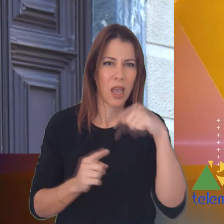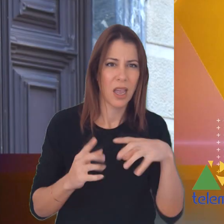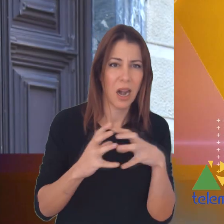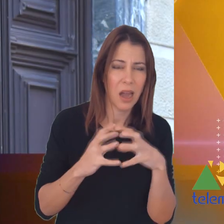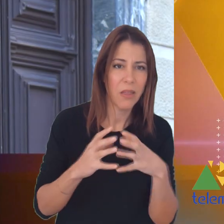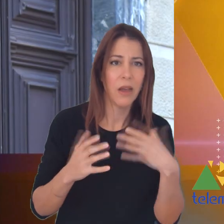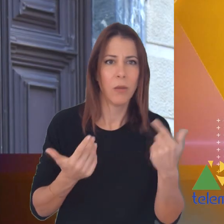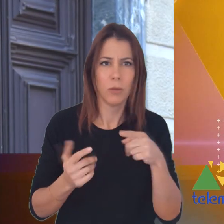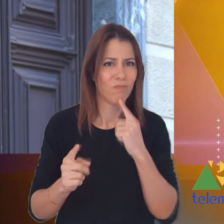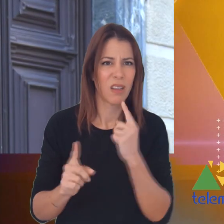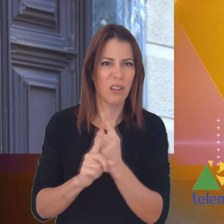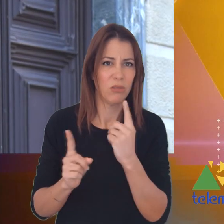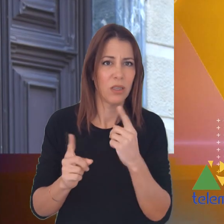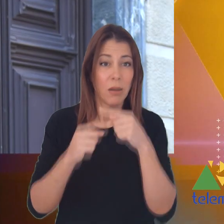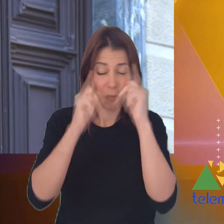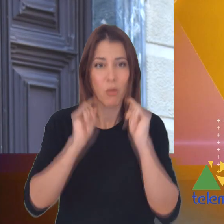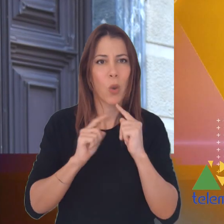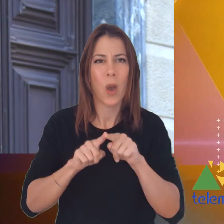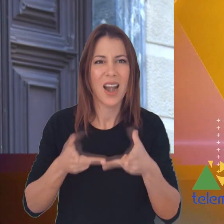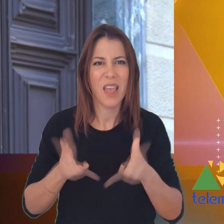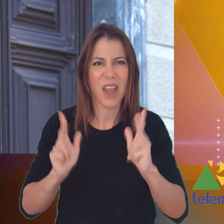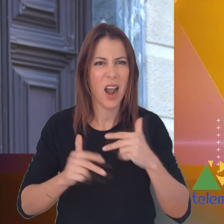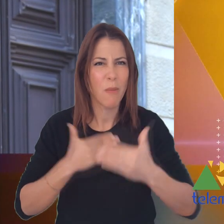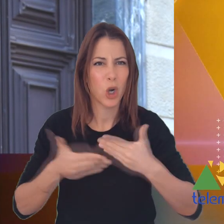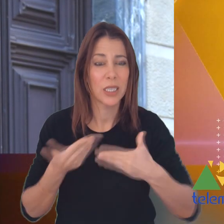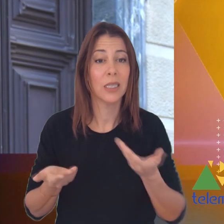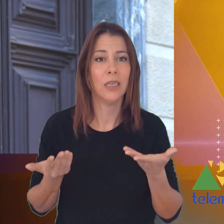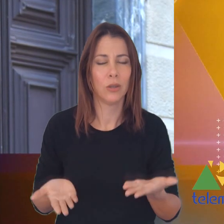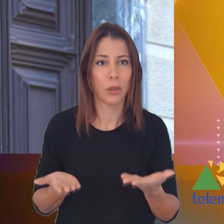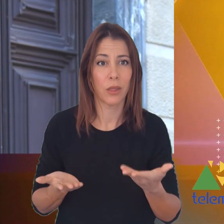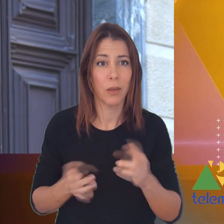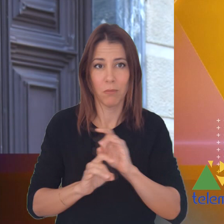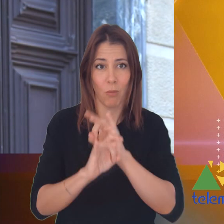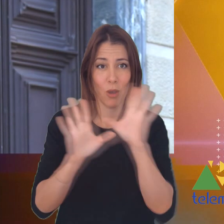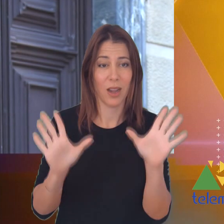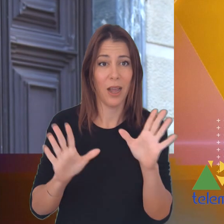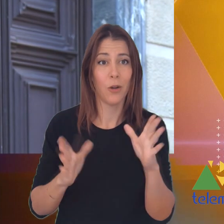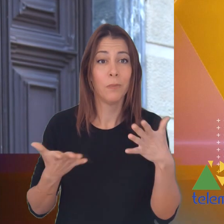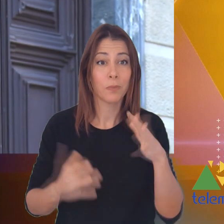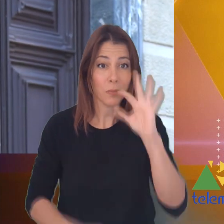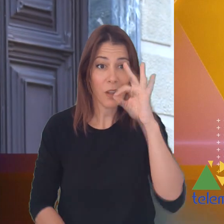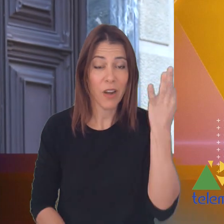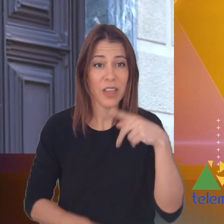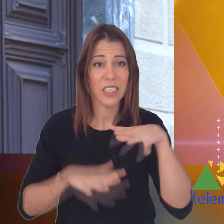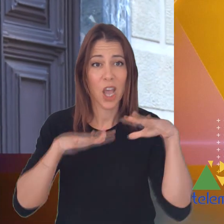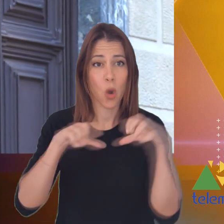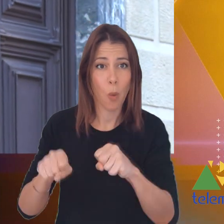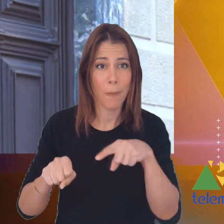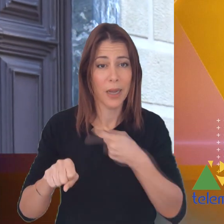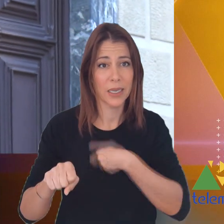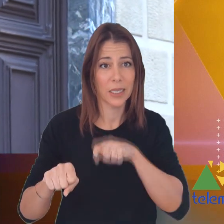es un anticlerical, que es un liberal progresista, y que evidentemente cuando los franceses ocupan